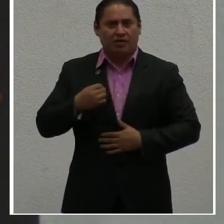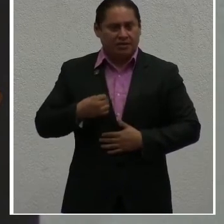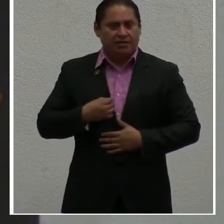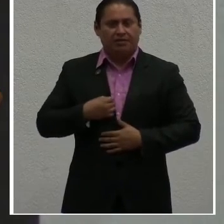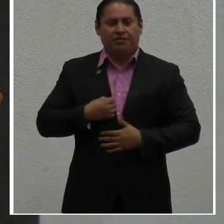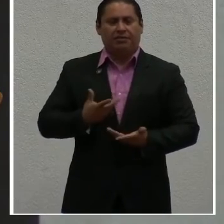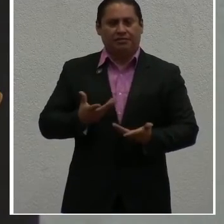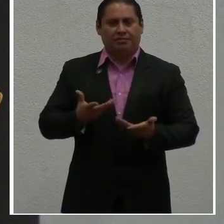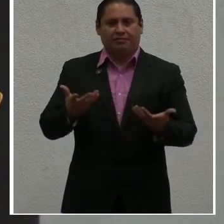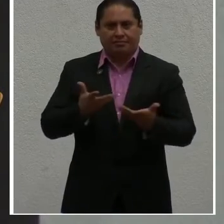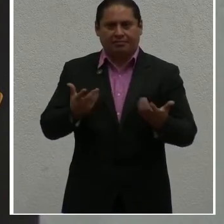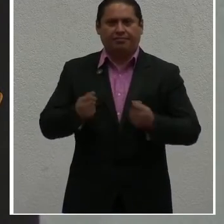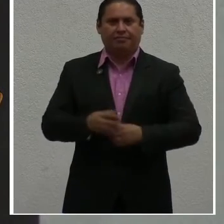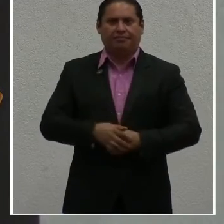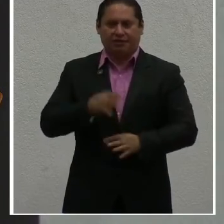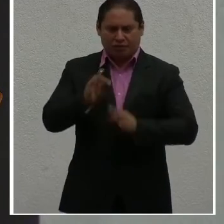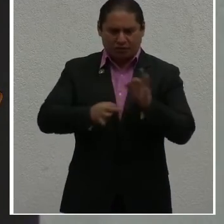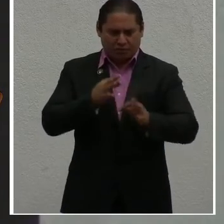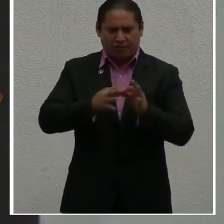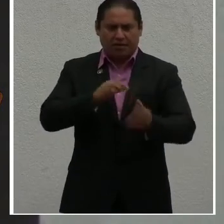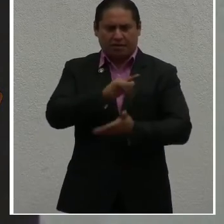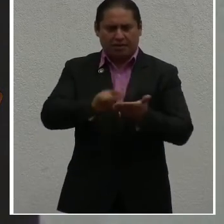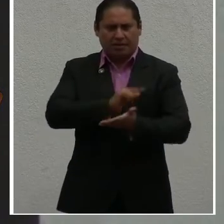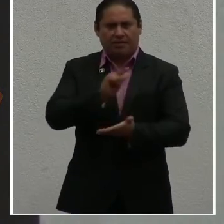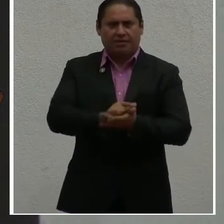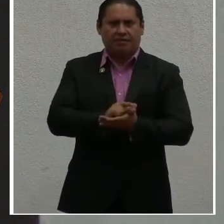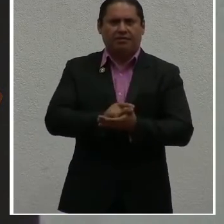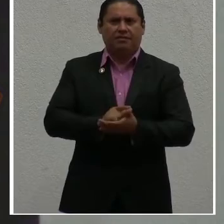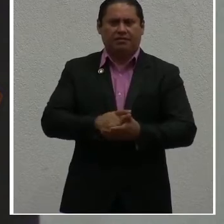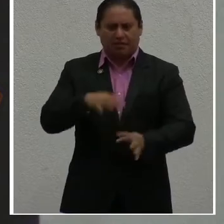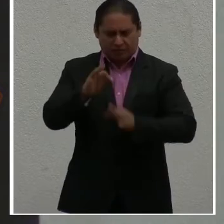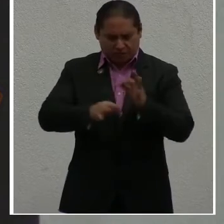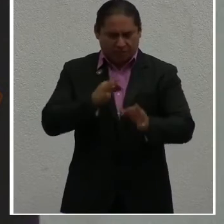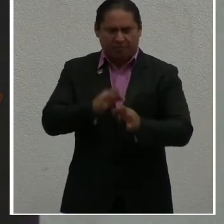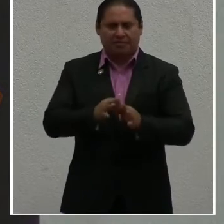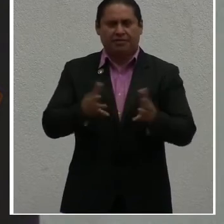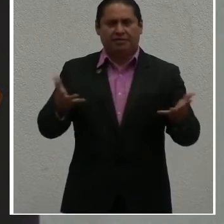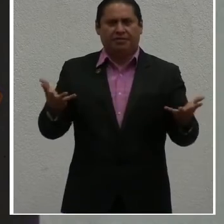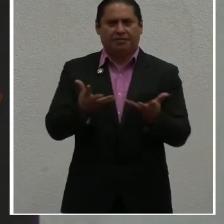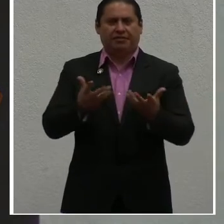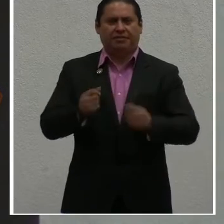Pero hagamos pues cumplir la ley, diputadas y diputados.